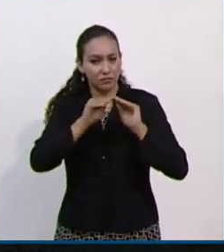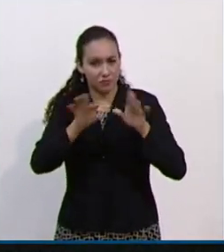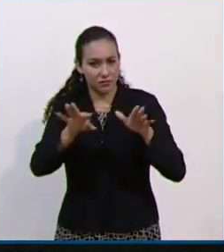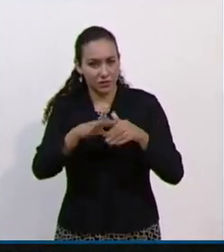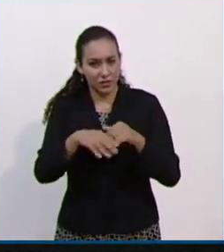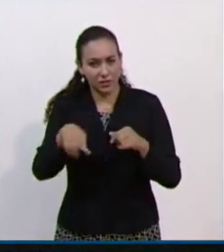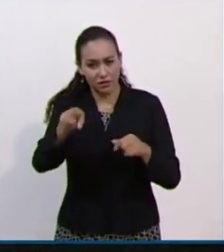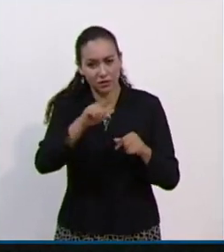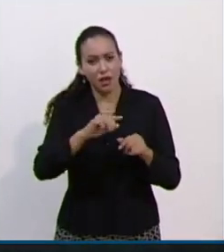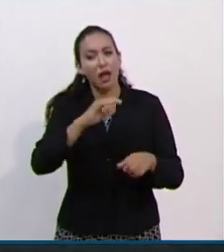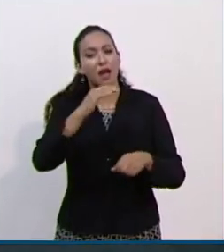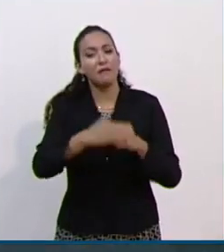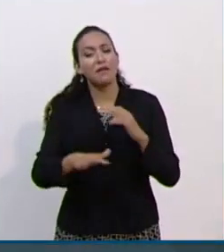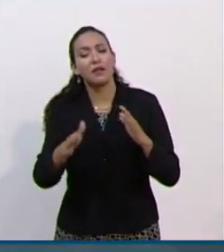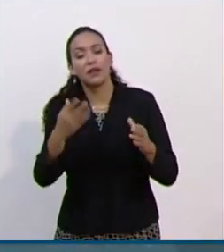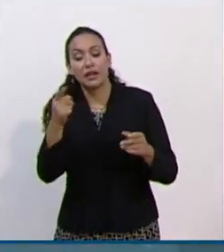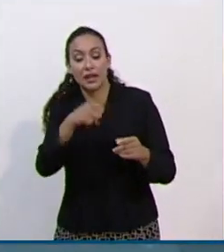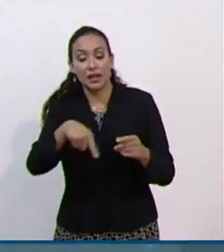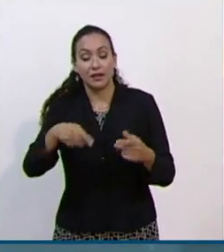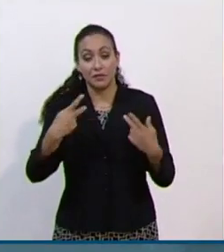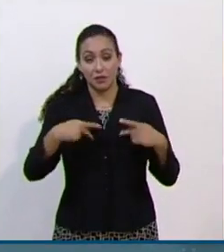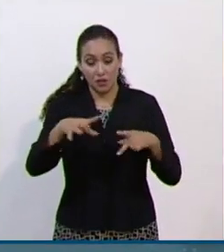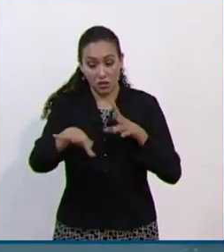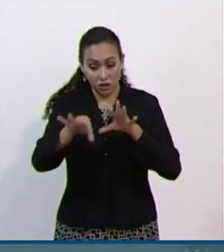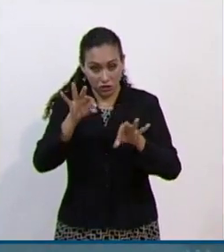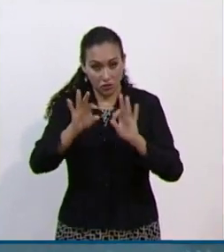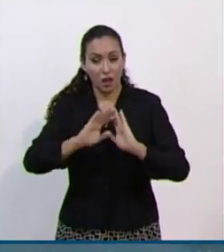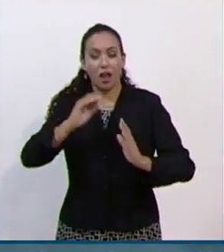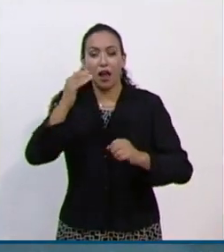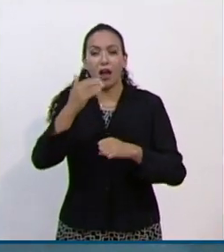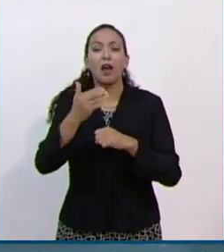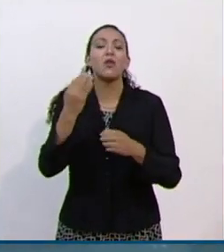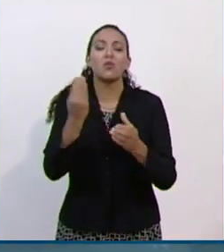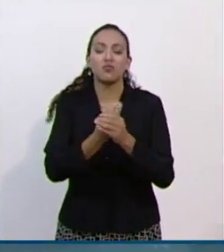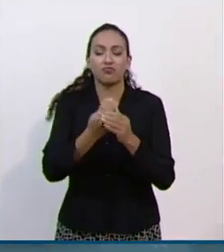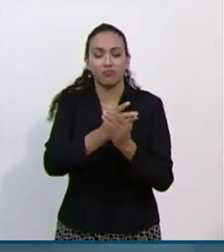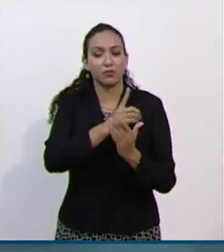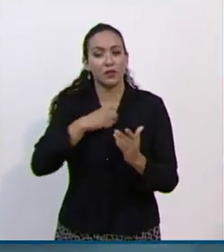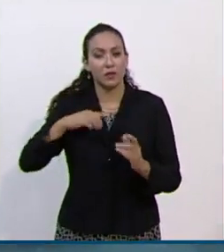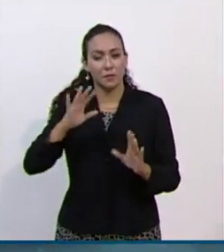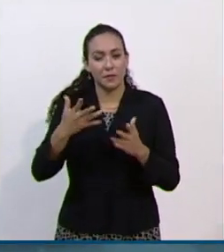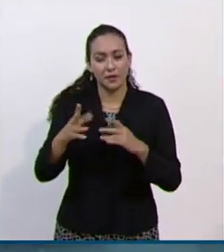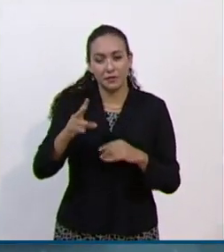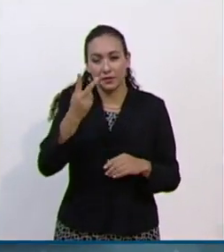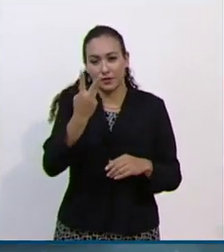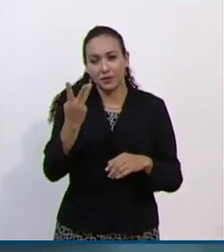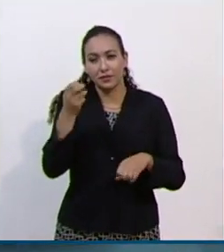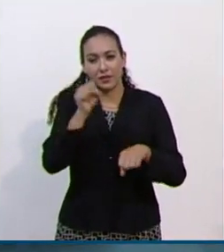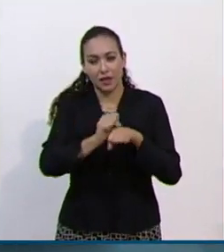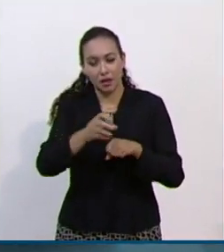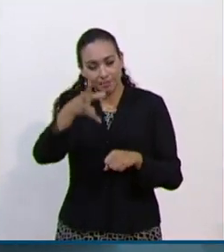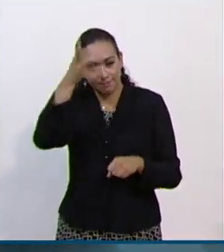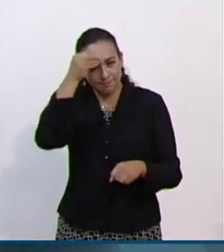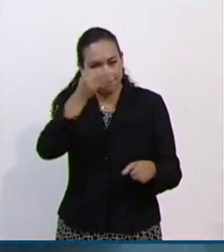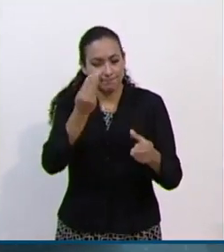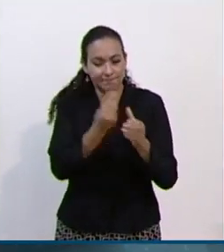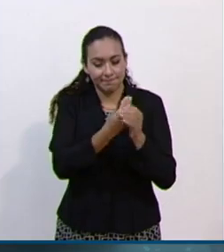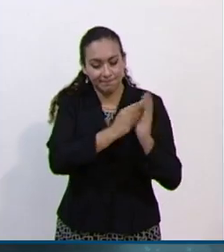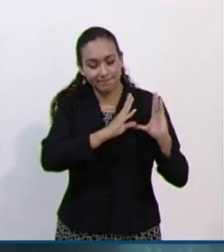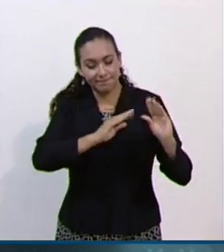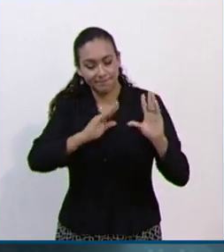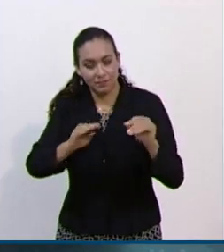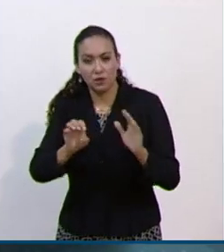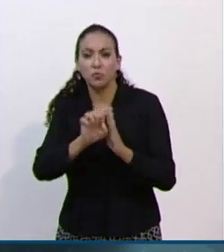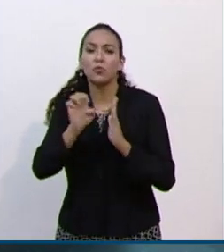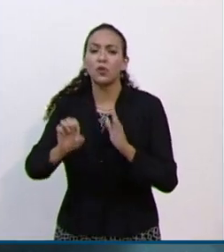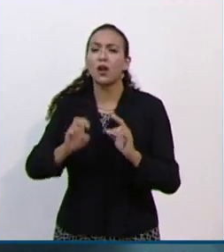deberán concluir totalmente un curso de capacitación intensivo, el cual tendrá una duración de al menos 3 semanas, mismo que incluye visitas